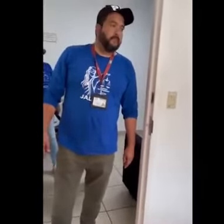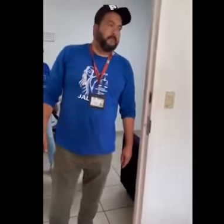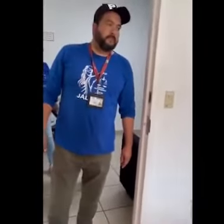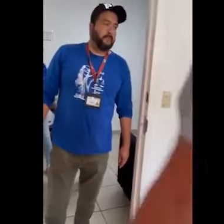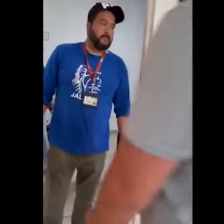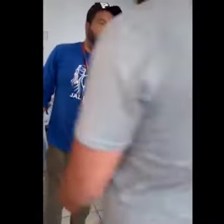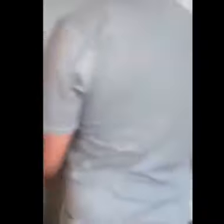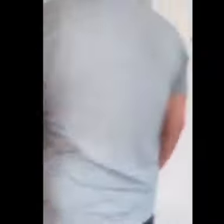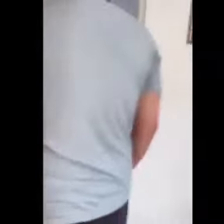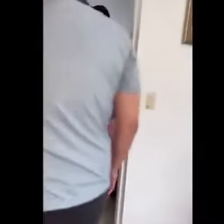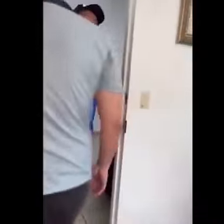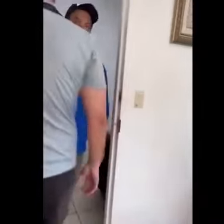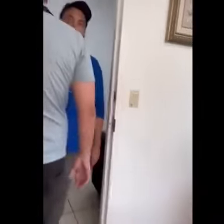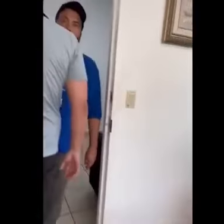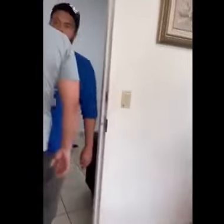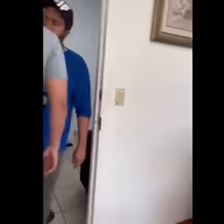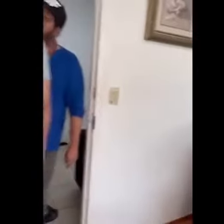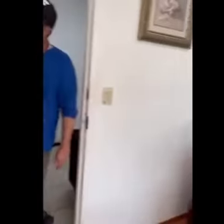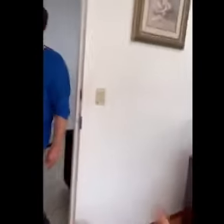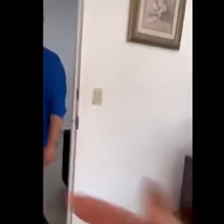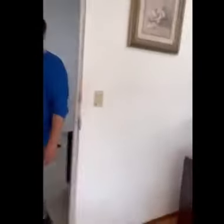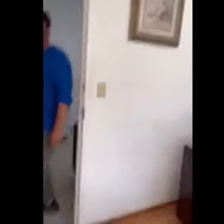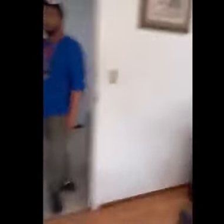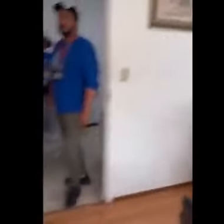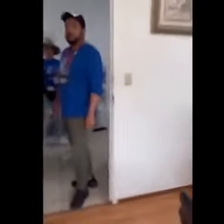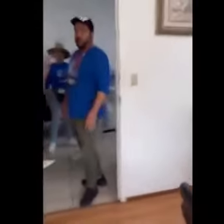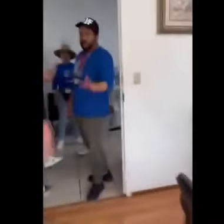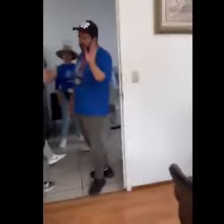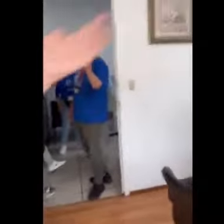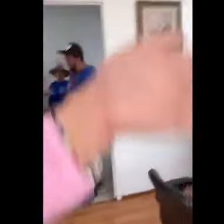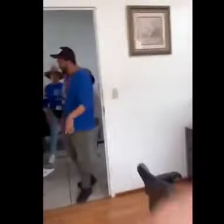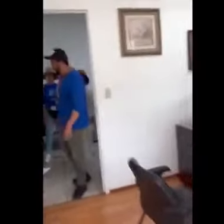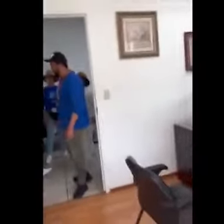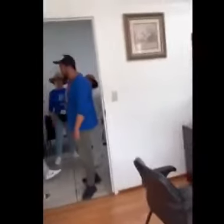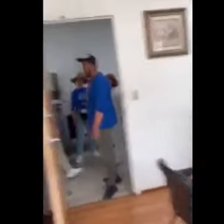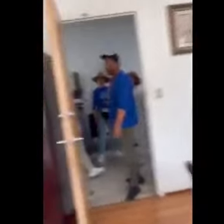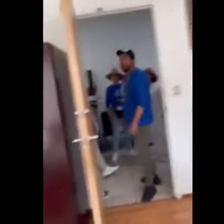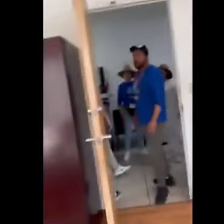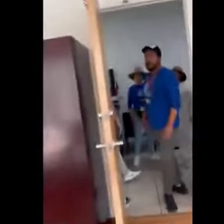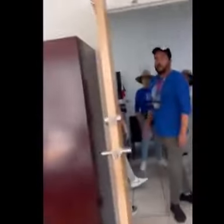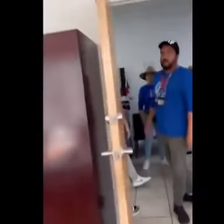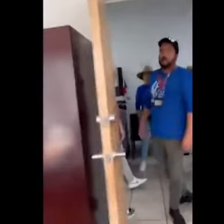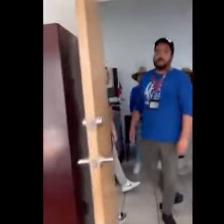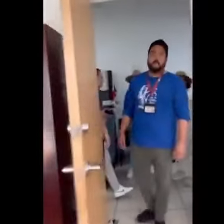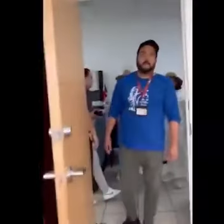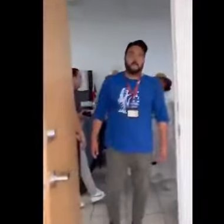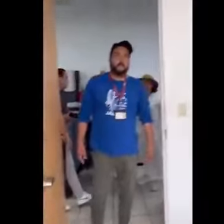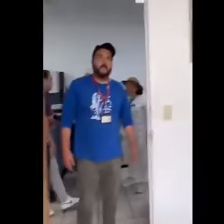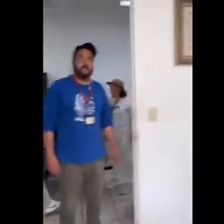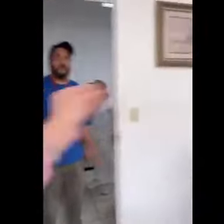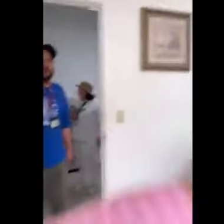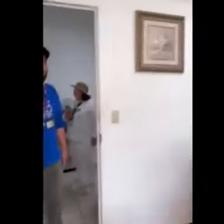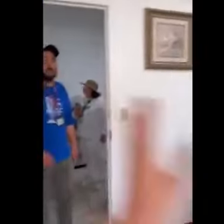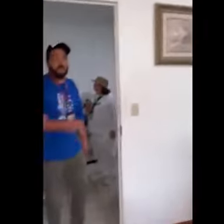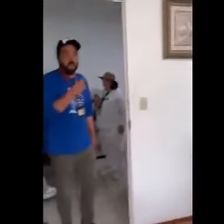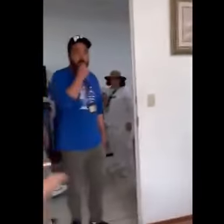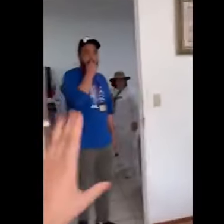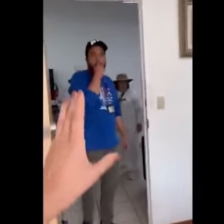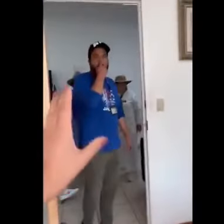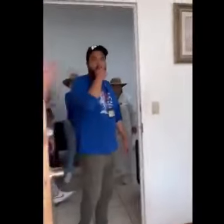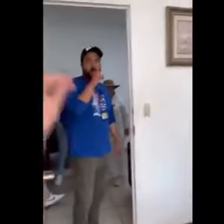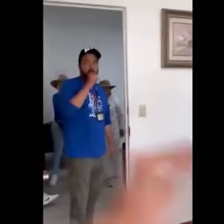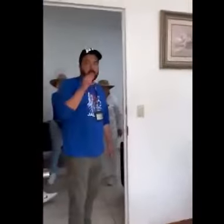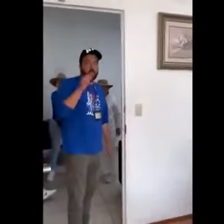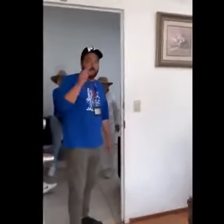alcoholimetría. Acabamos de pasar guardia. Mira, ve el líder sindical. O sea, porque es lamentable que tengas esto,